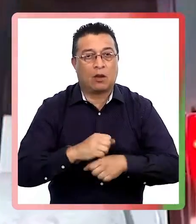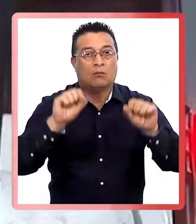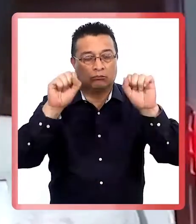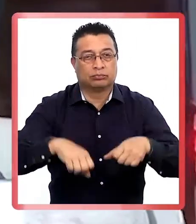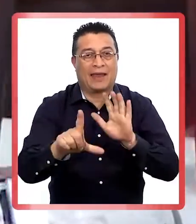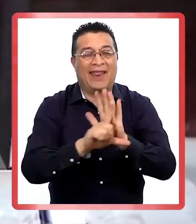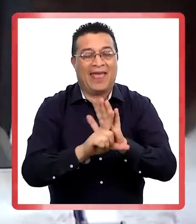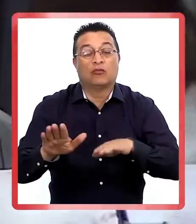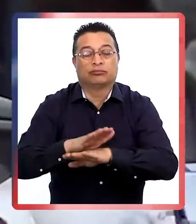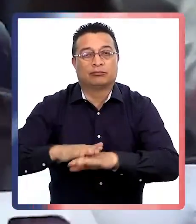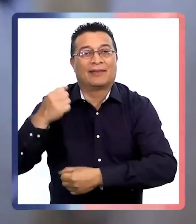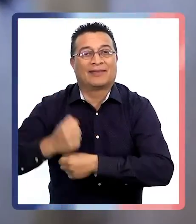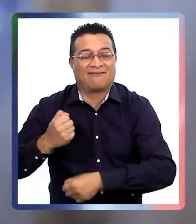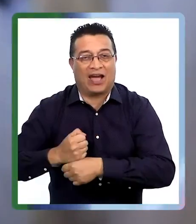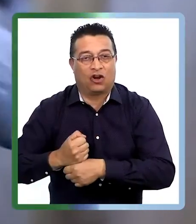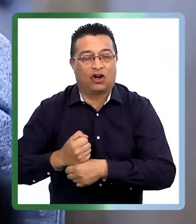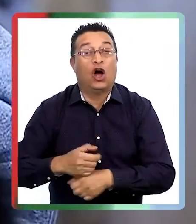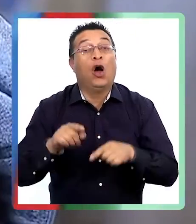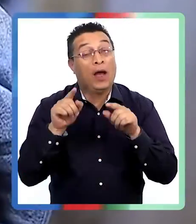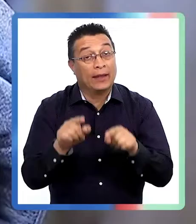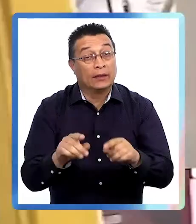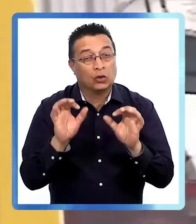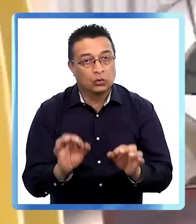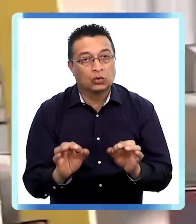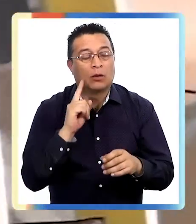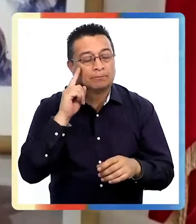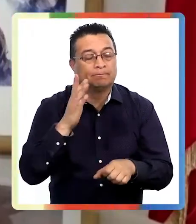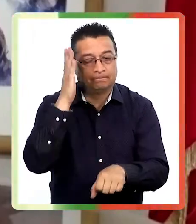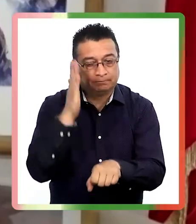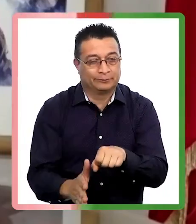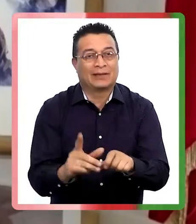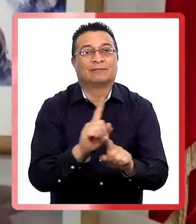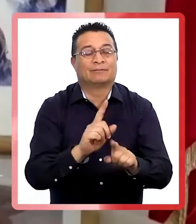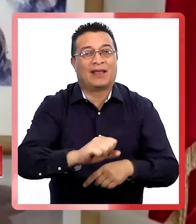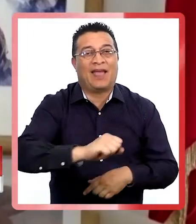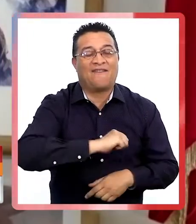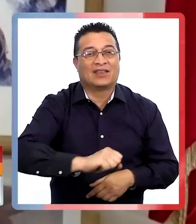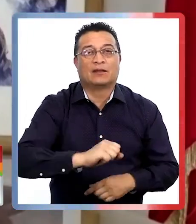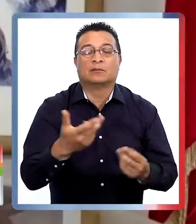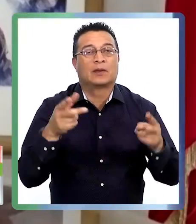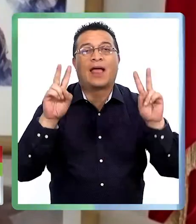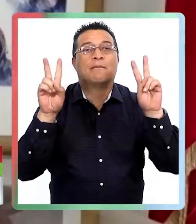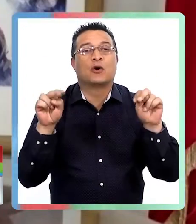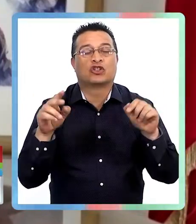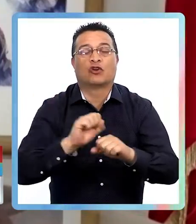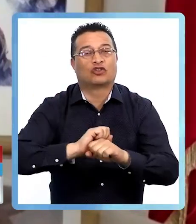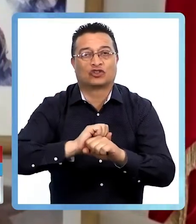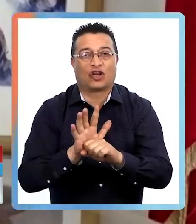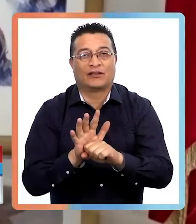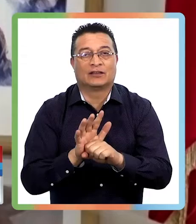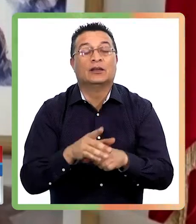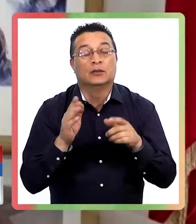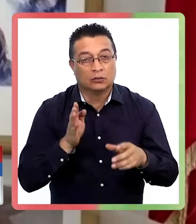se aprobó la ley de protección al empleo, que justamente evitaba la desvinculación del trabajador por razón del